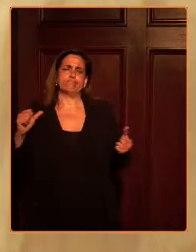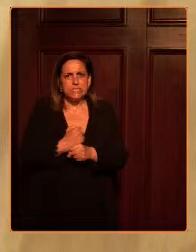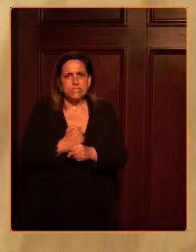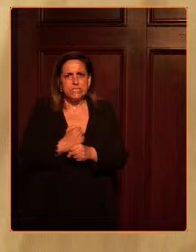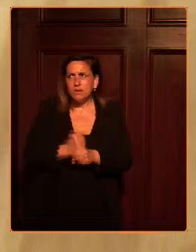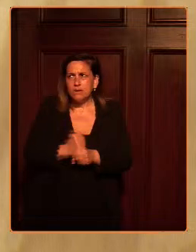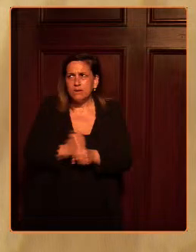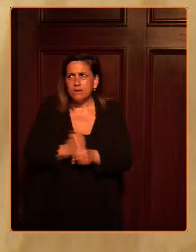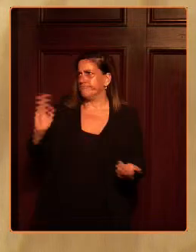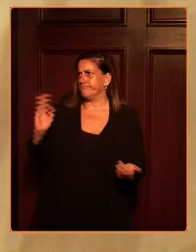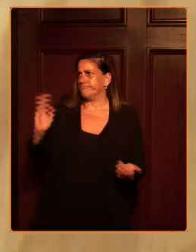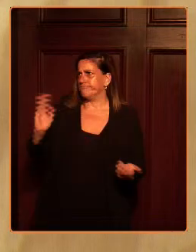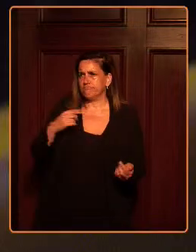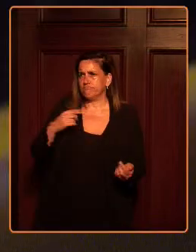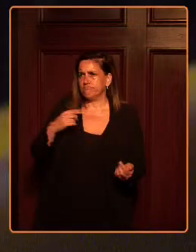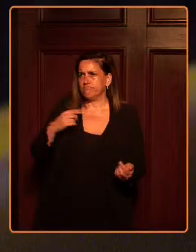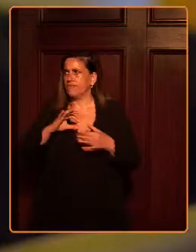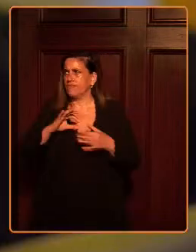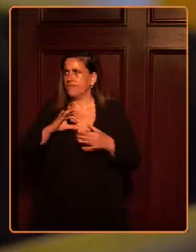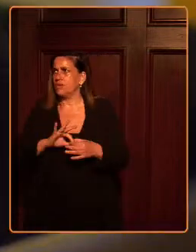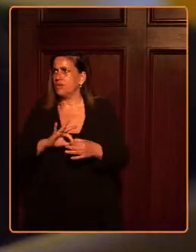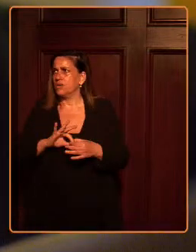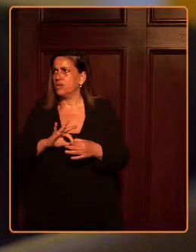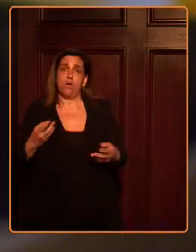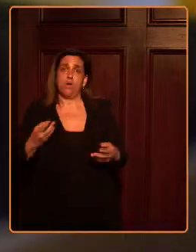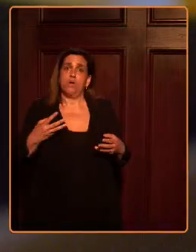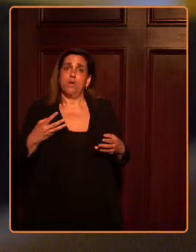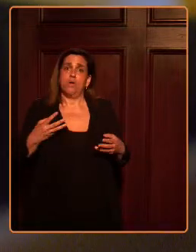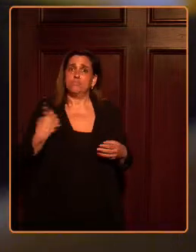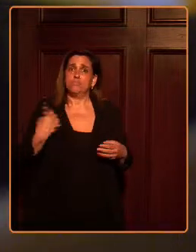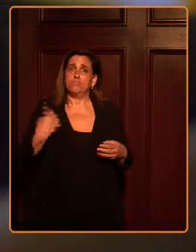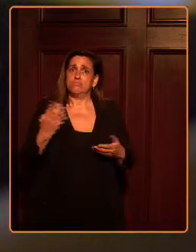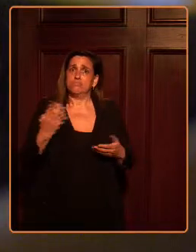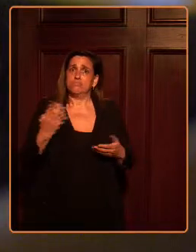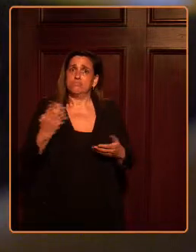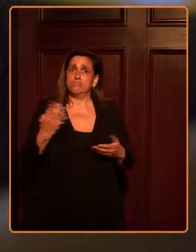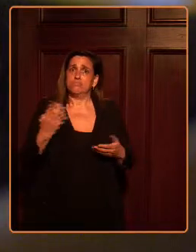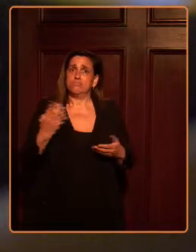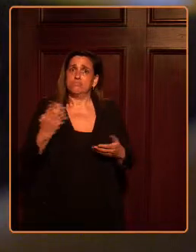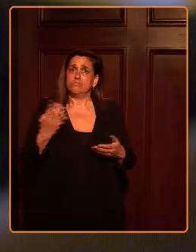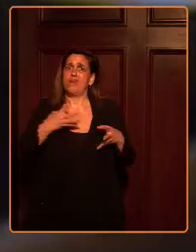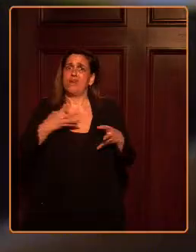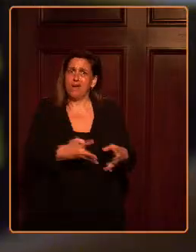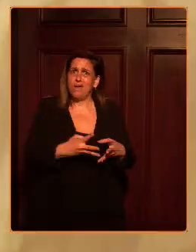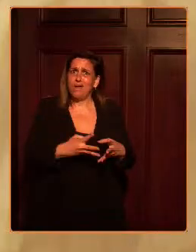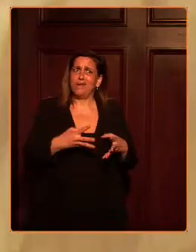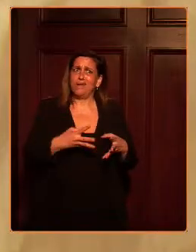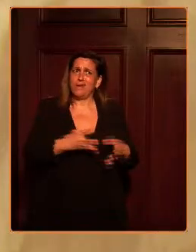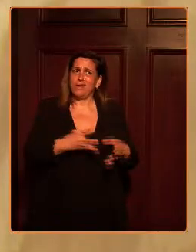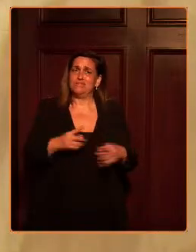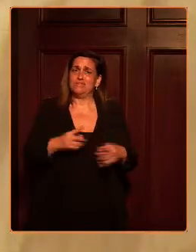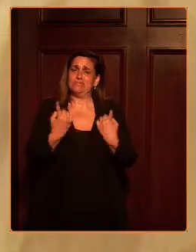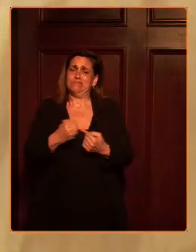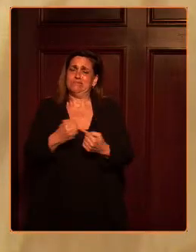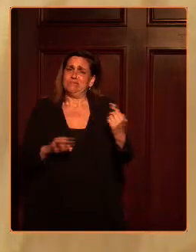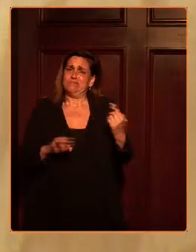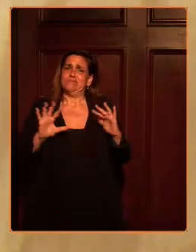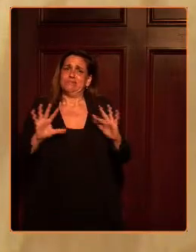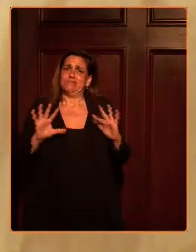las relaciones, de la guerra, de la política, que están intervenidas